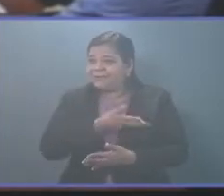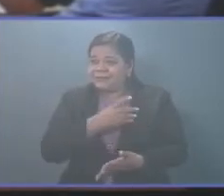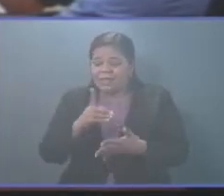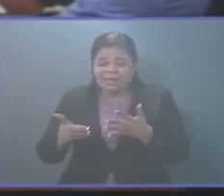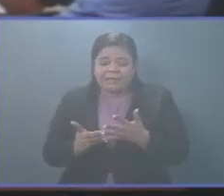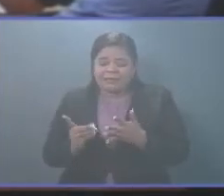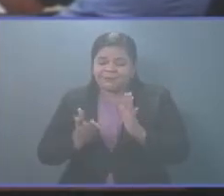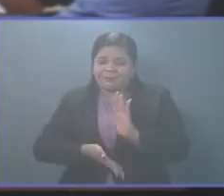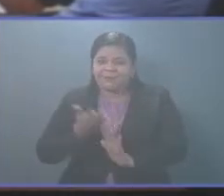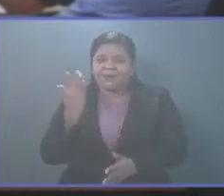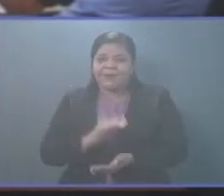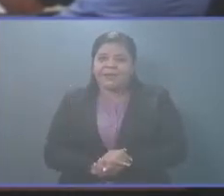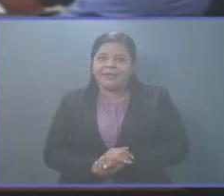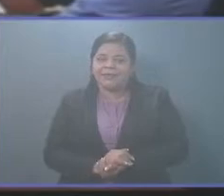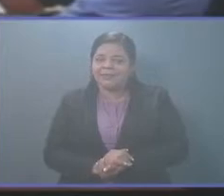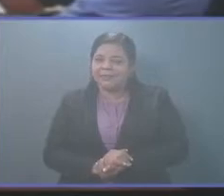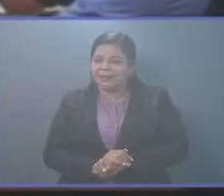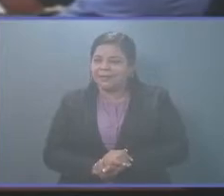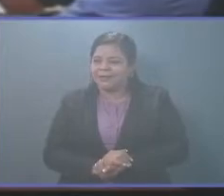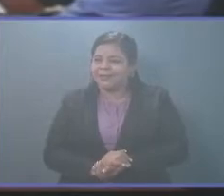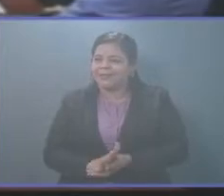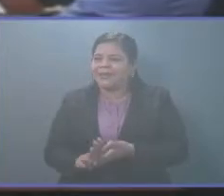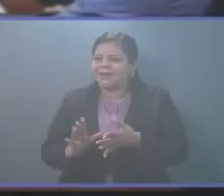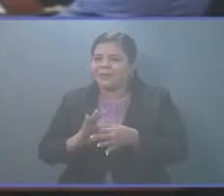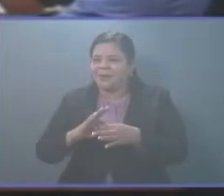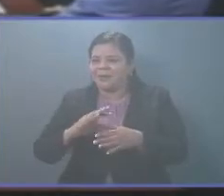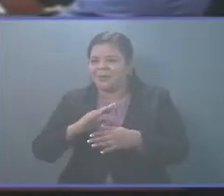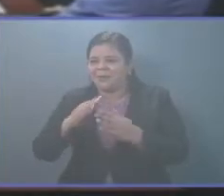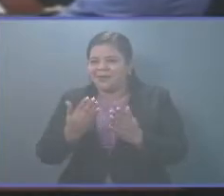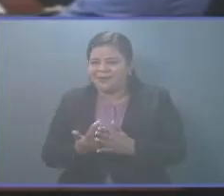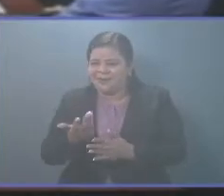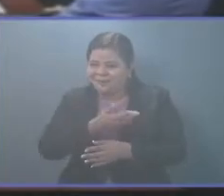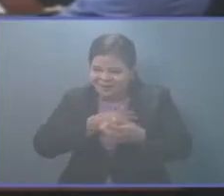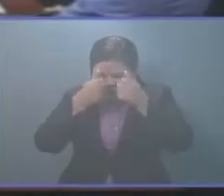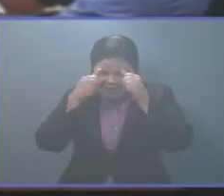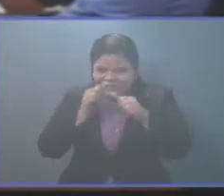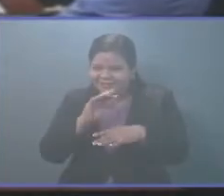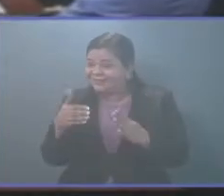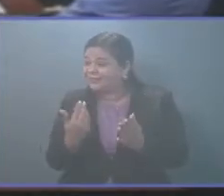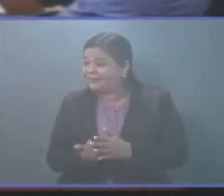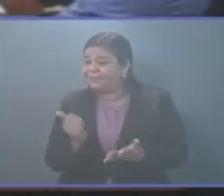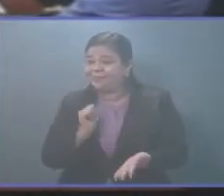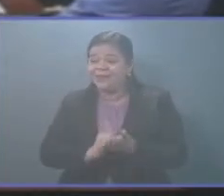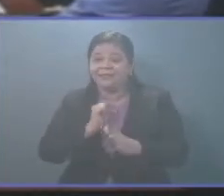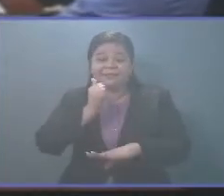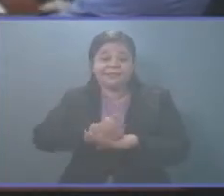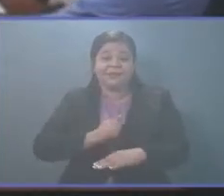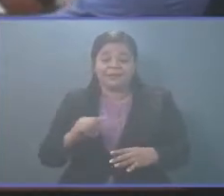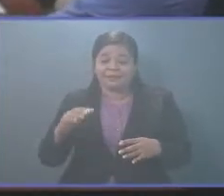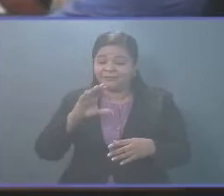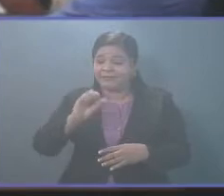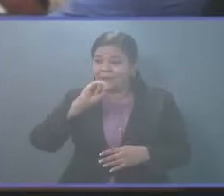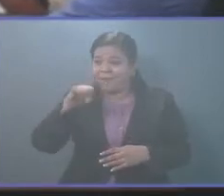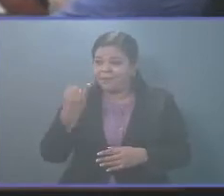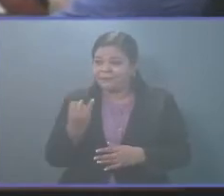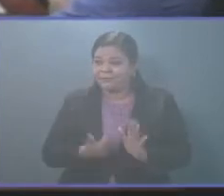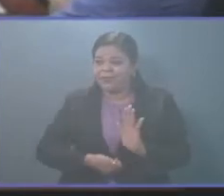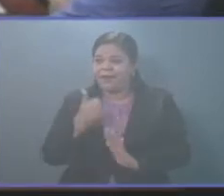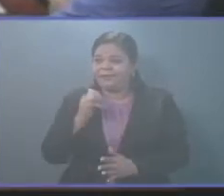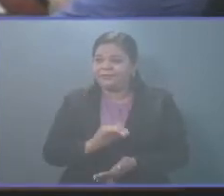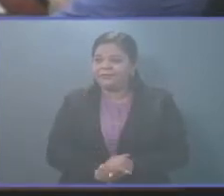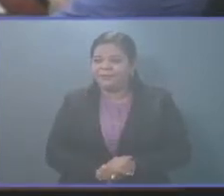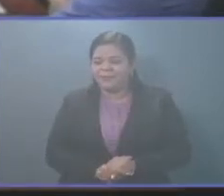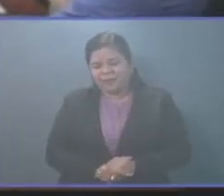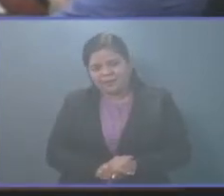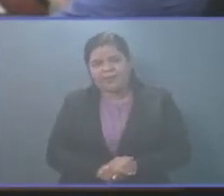que se ha ejecutado en el FOPROMID, ¿verdad? Entonces, solo para aclarar que no venimos como a sustituir, sino que la Corte creo que mantiene esa responsabilidad y sería